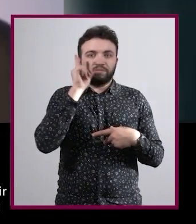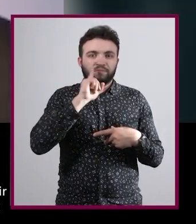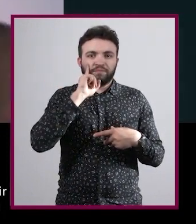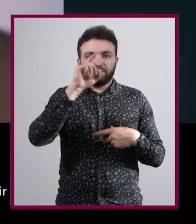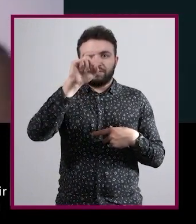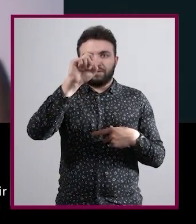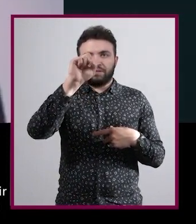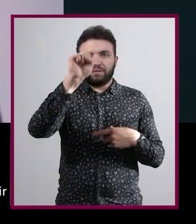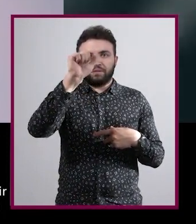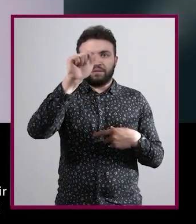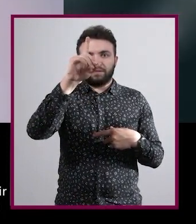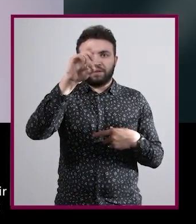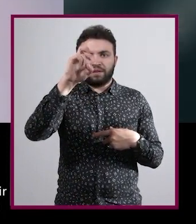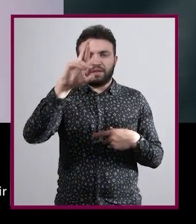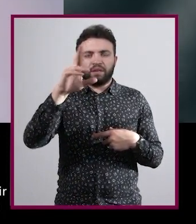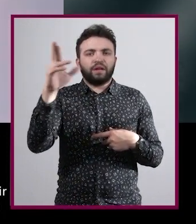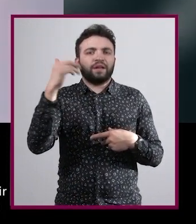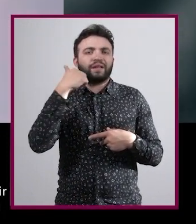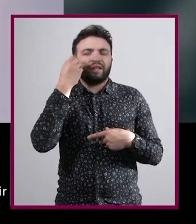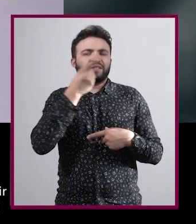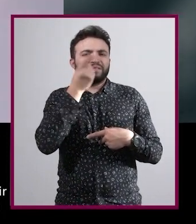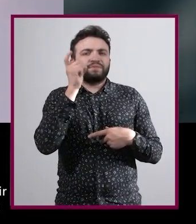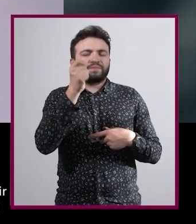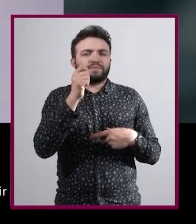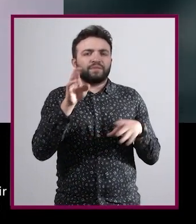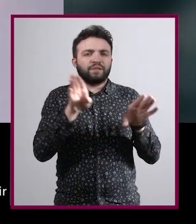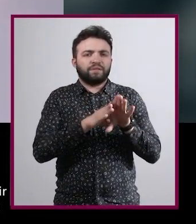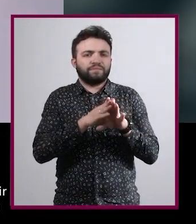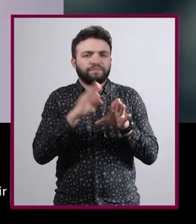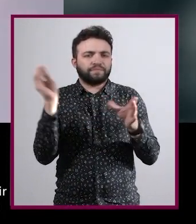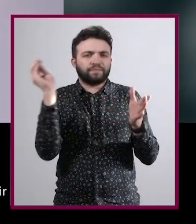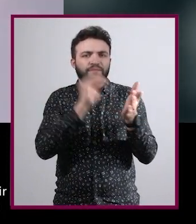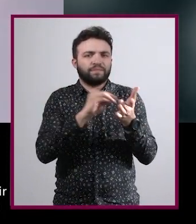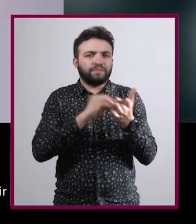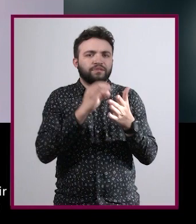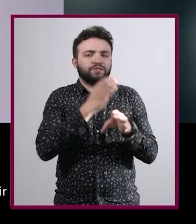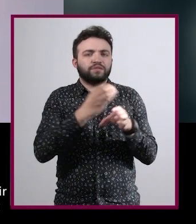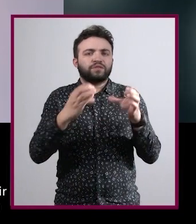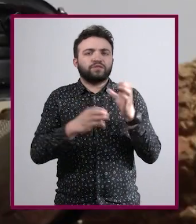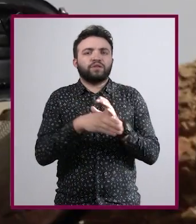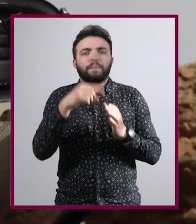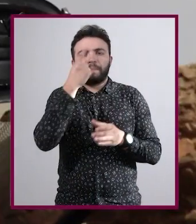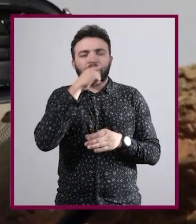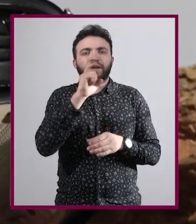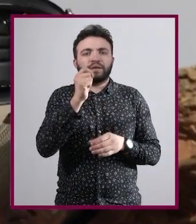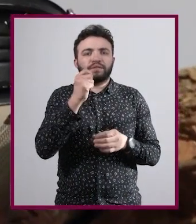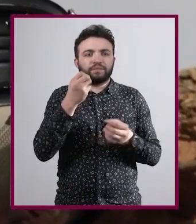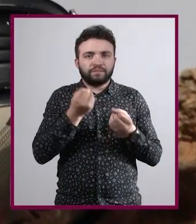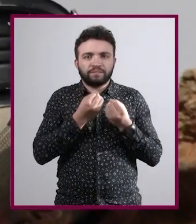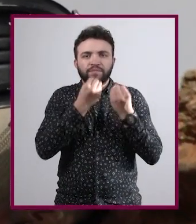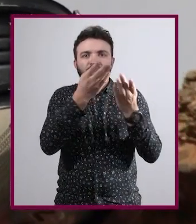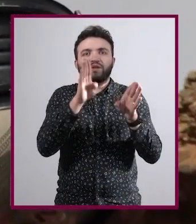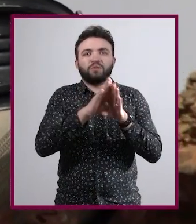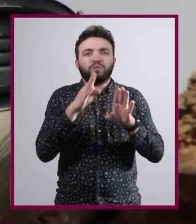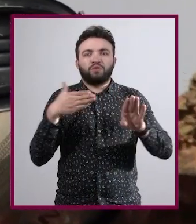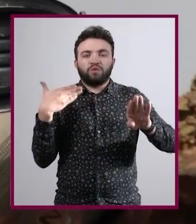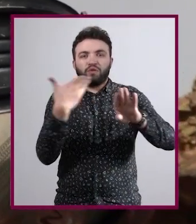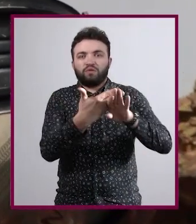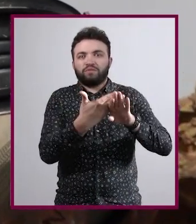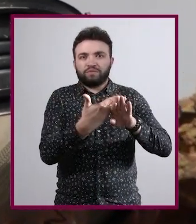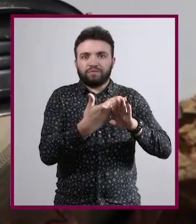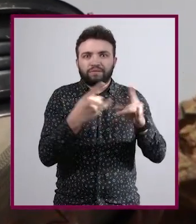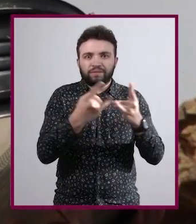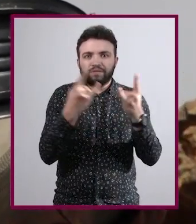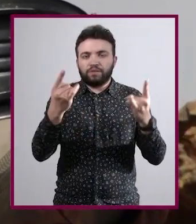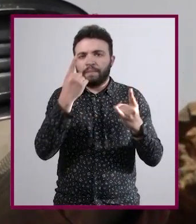Hartman, y ella se refiere a estas fabulaciones críticas como maneras de contar contrahistorias que puedan